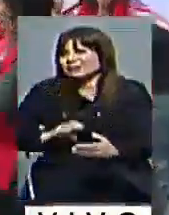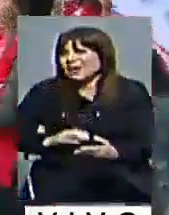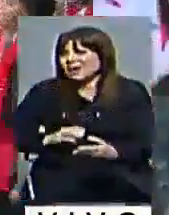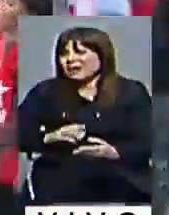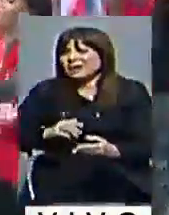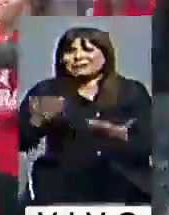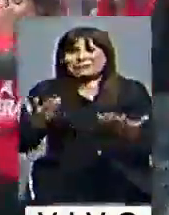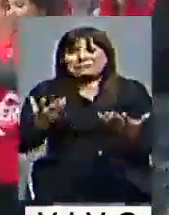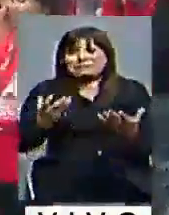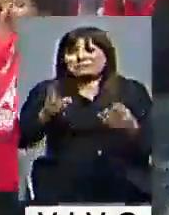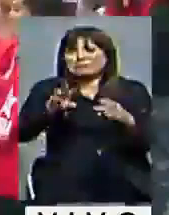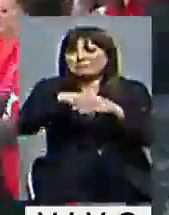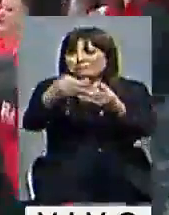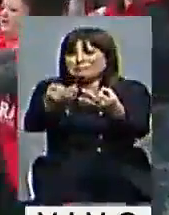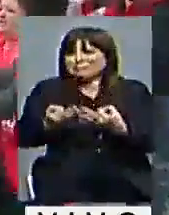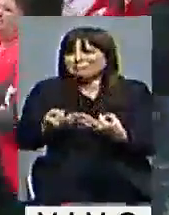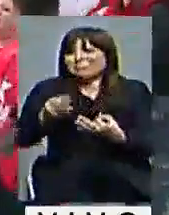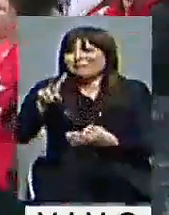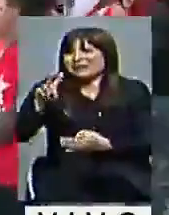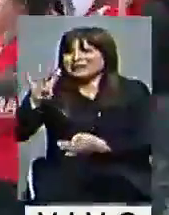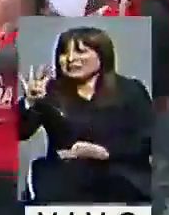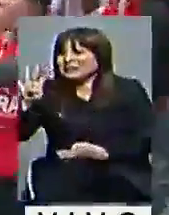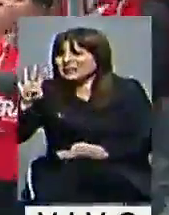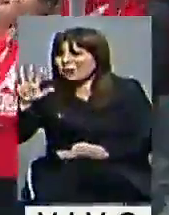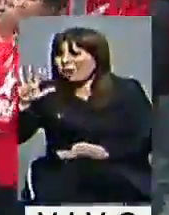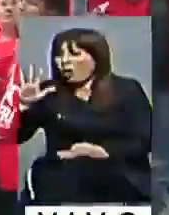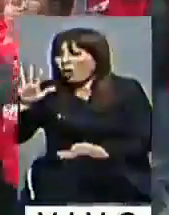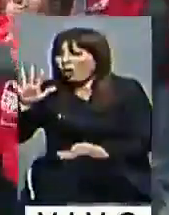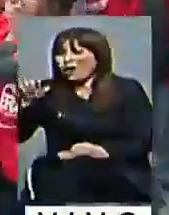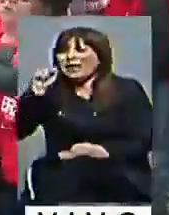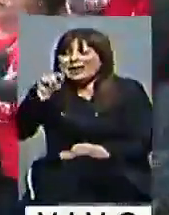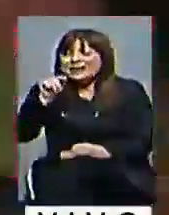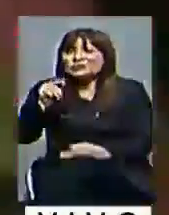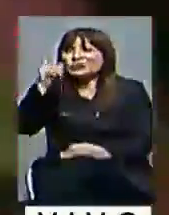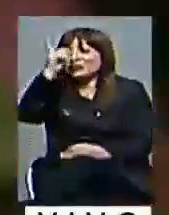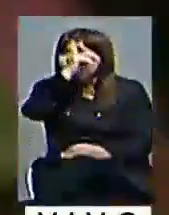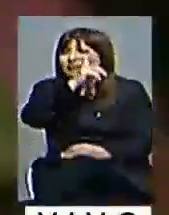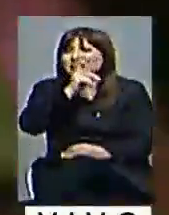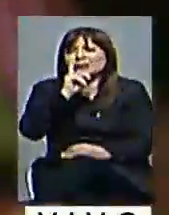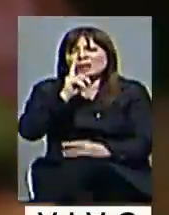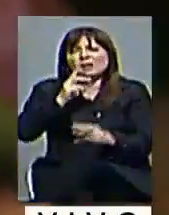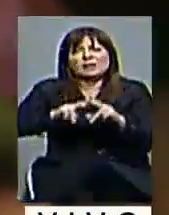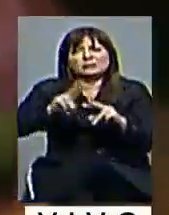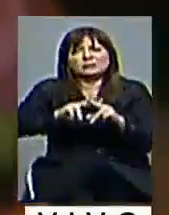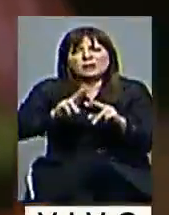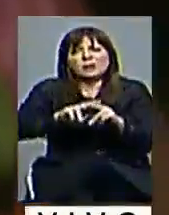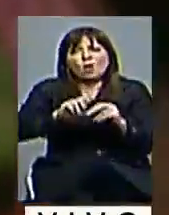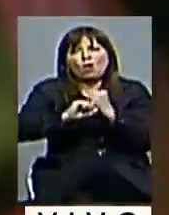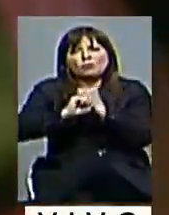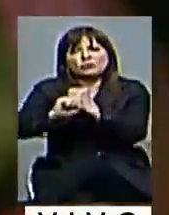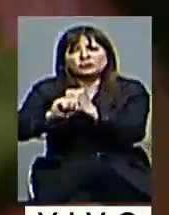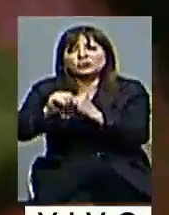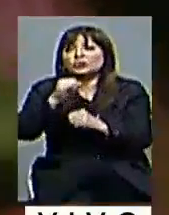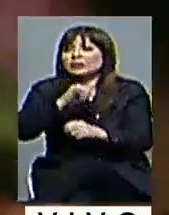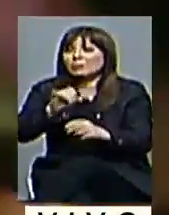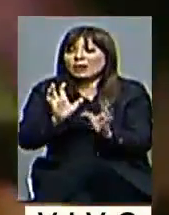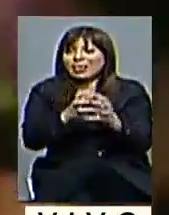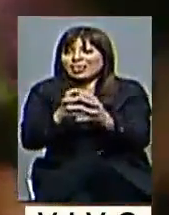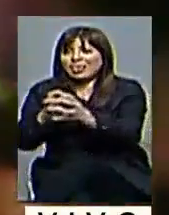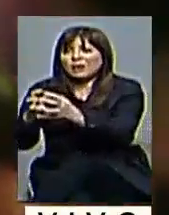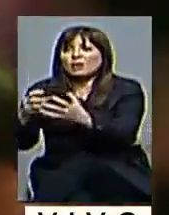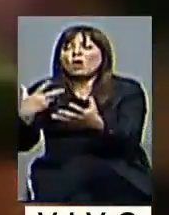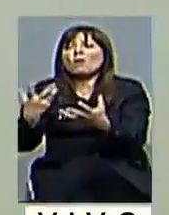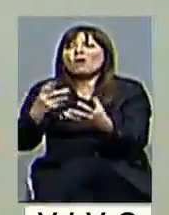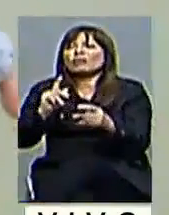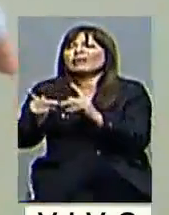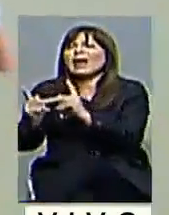son 25. O sea, esa complejidad tiene que resolverla la oposición primero, para luego instalar algún tipo de diálogo y todo. Porque si no, lo